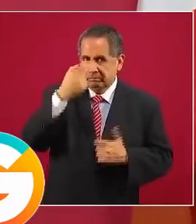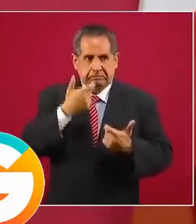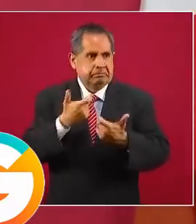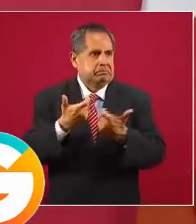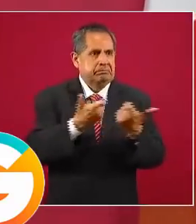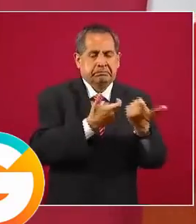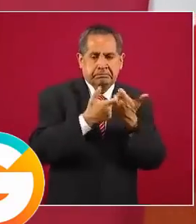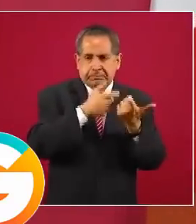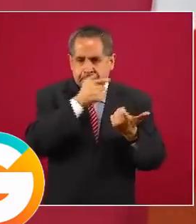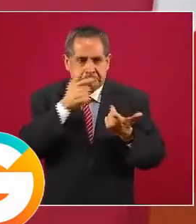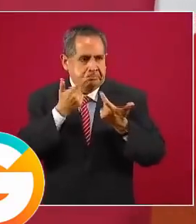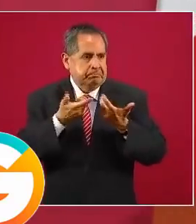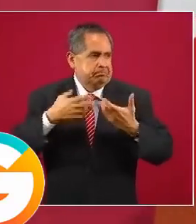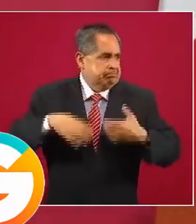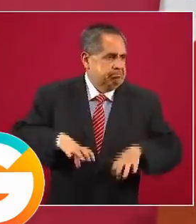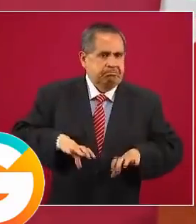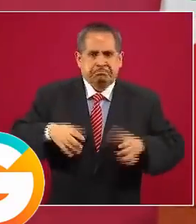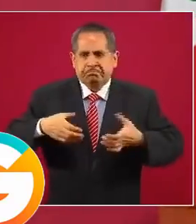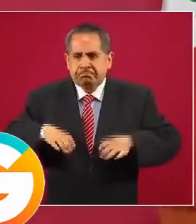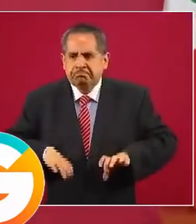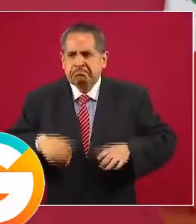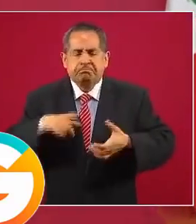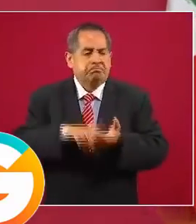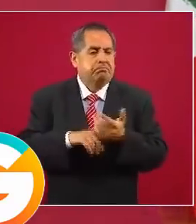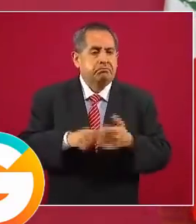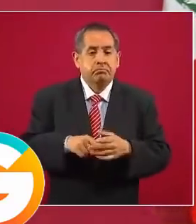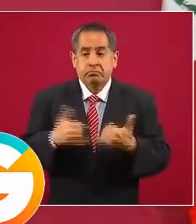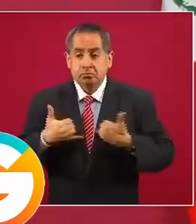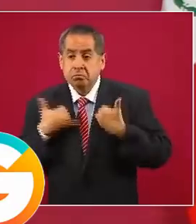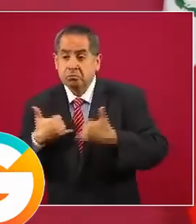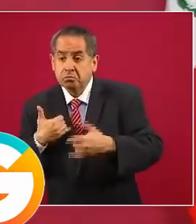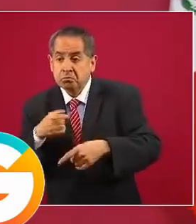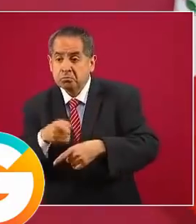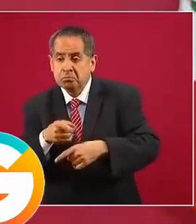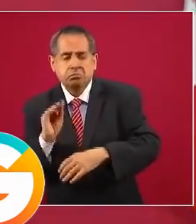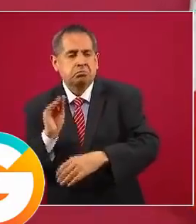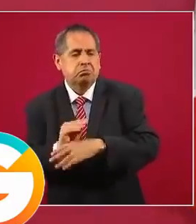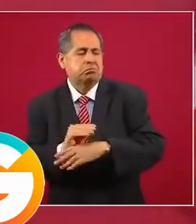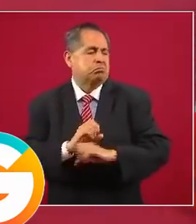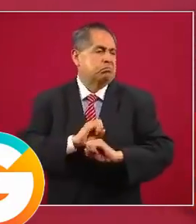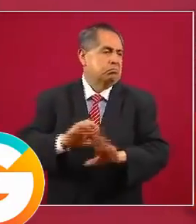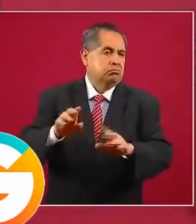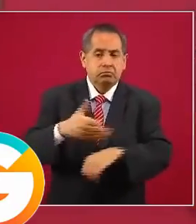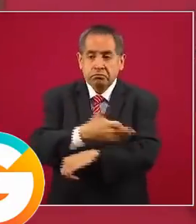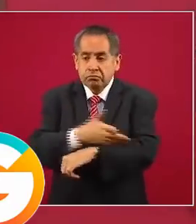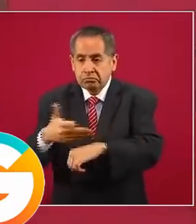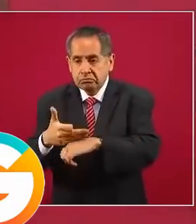el dinero y robar, se abandonó a las familias